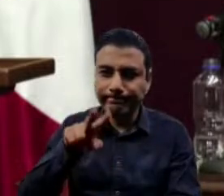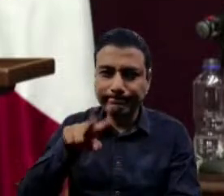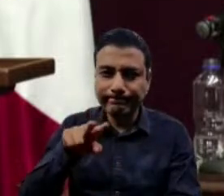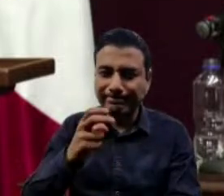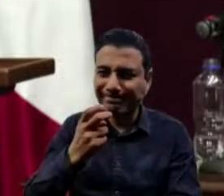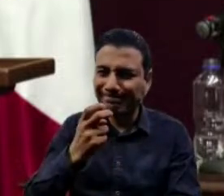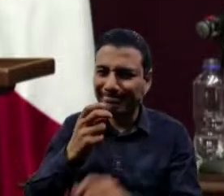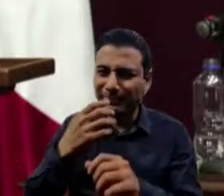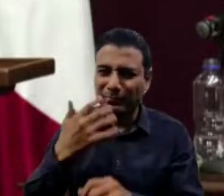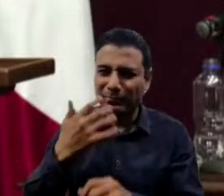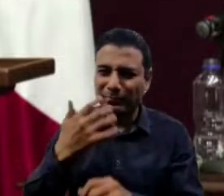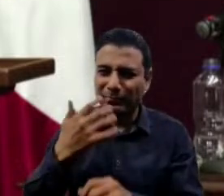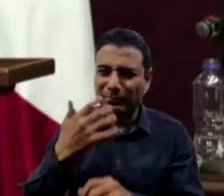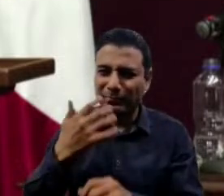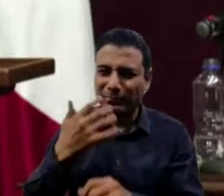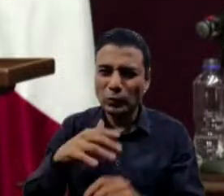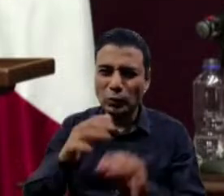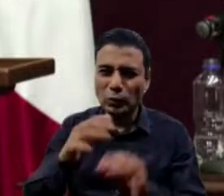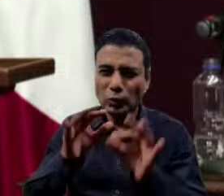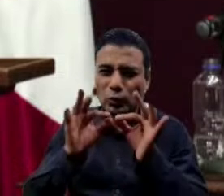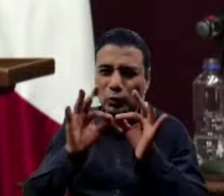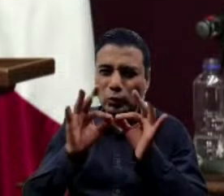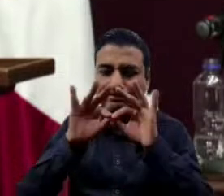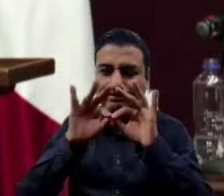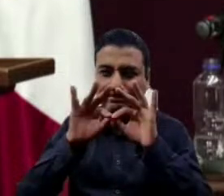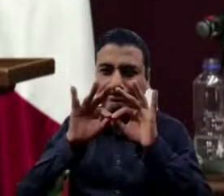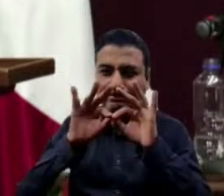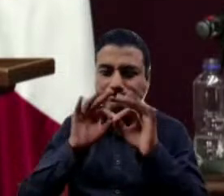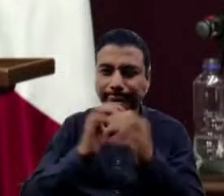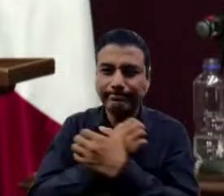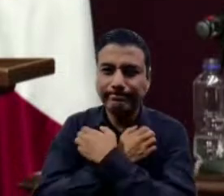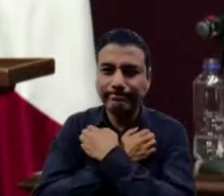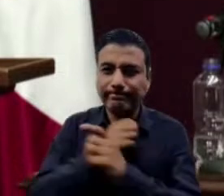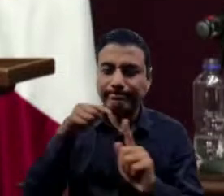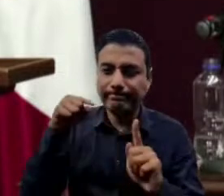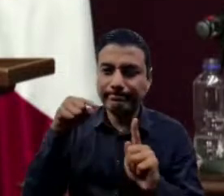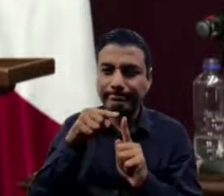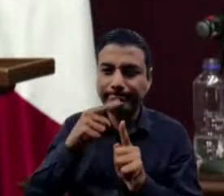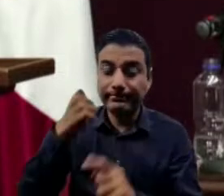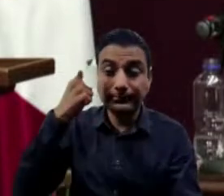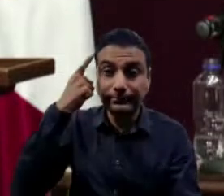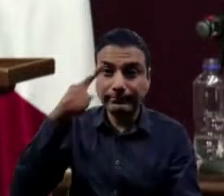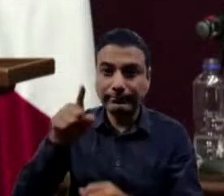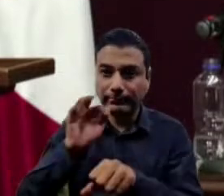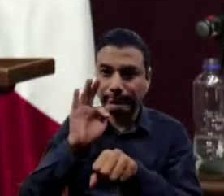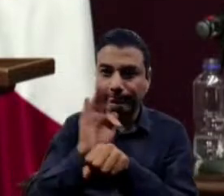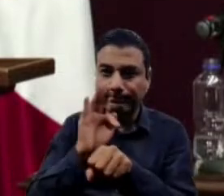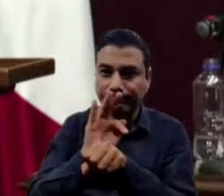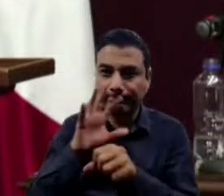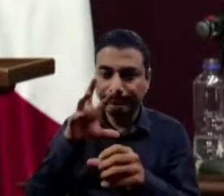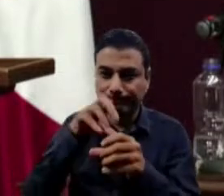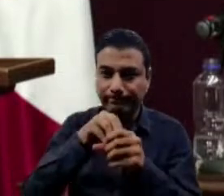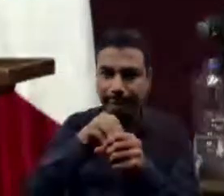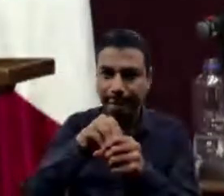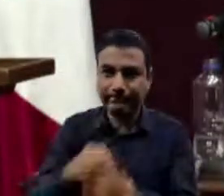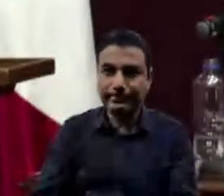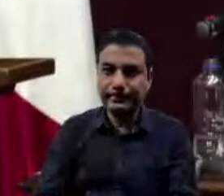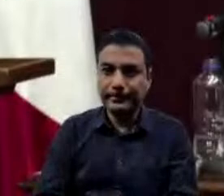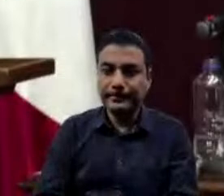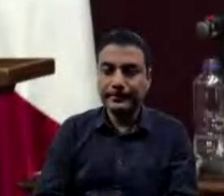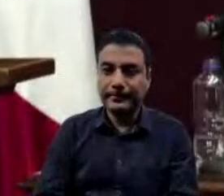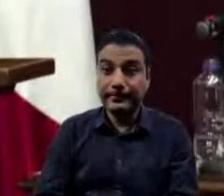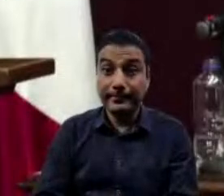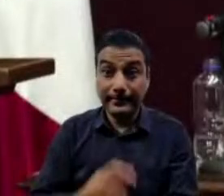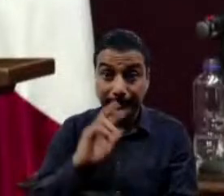de los factores más importantes para garantizar la igualdad y la inclusión. Hay que recordar que en la